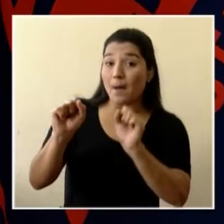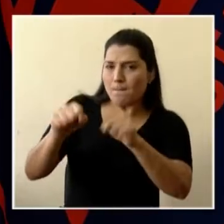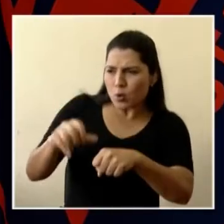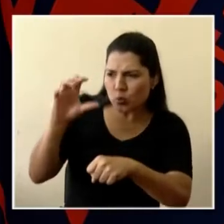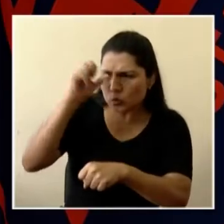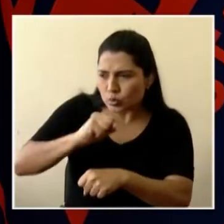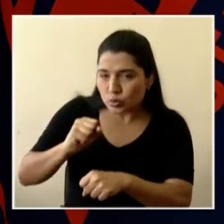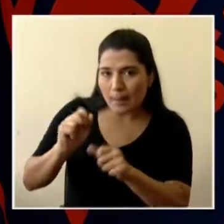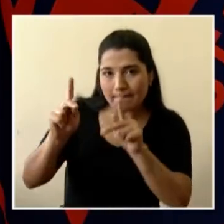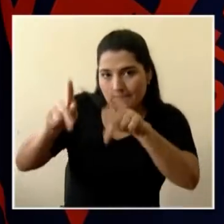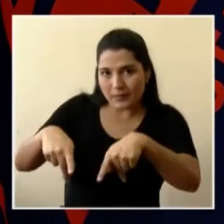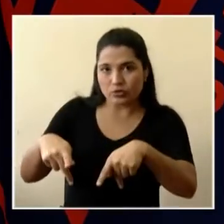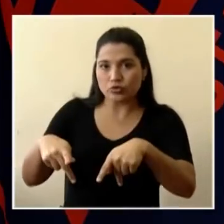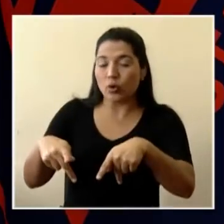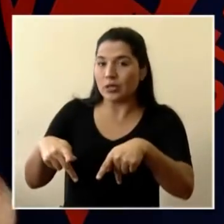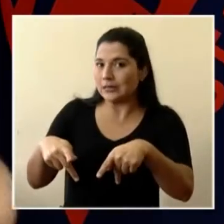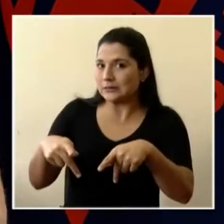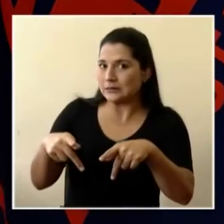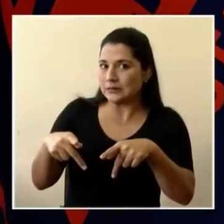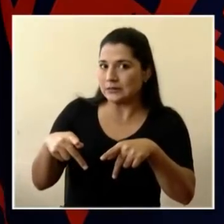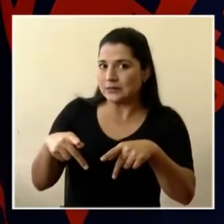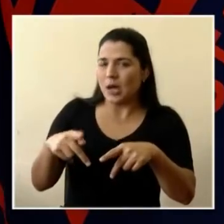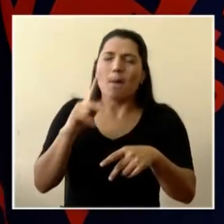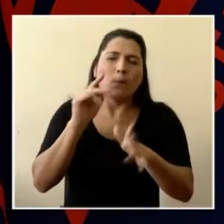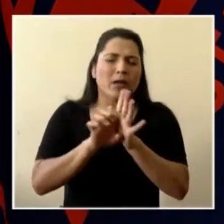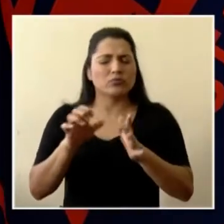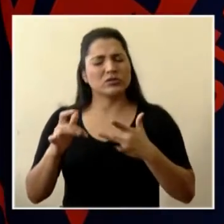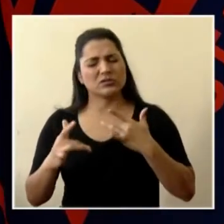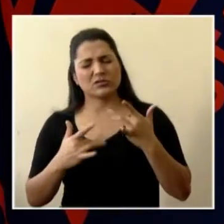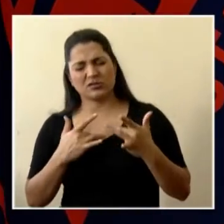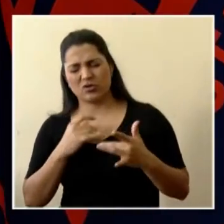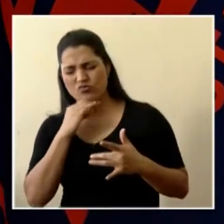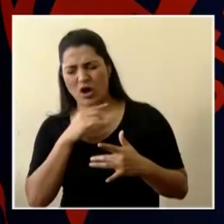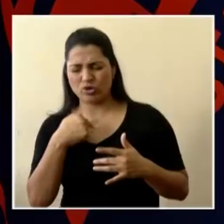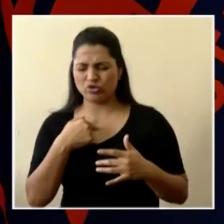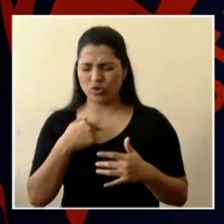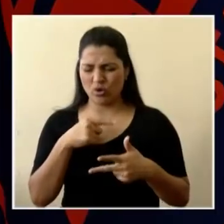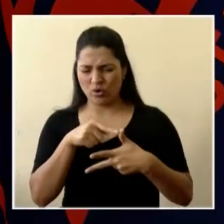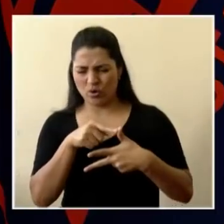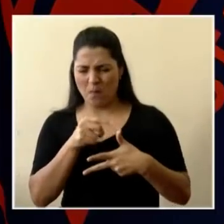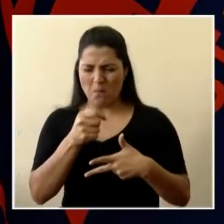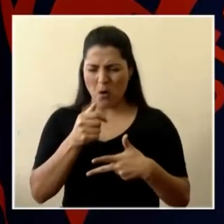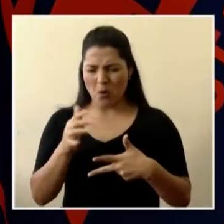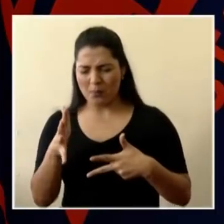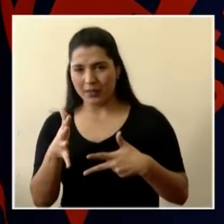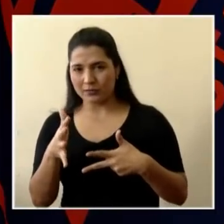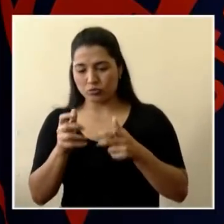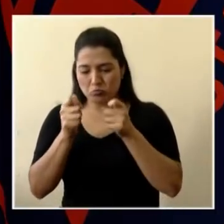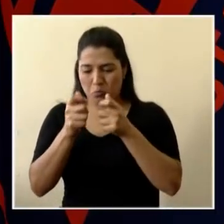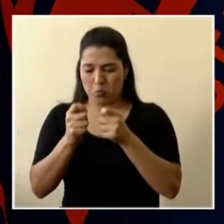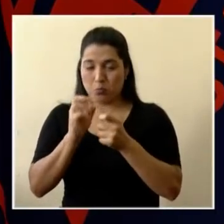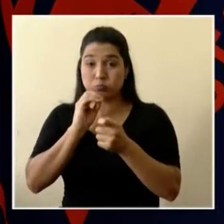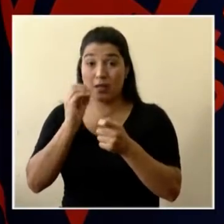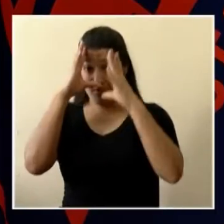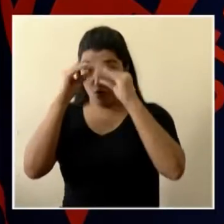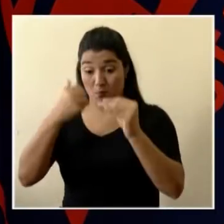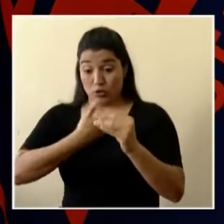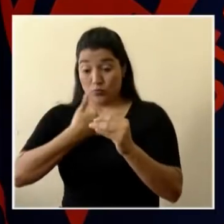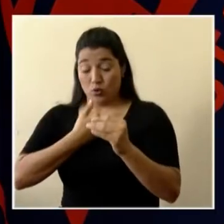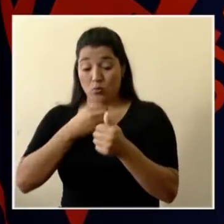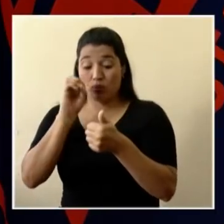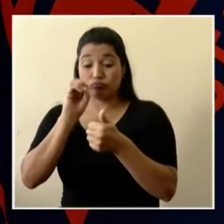condiciones que podrían poner en peligro su vida y los hemos localizado y los hemos contactado. También, como parte de esto, a través del